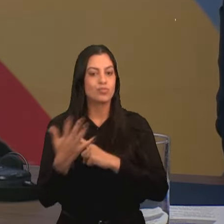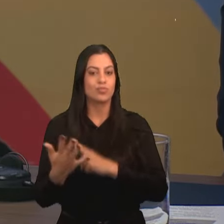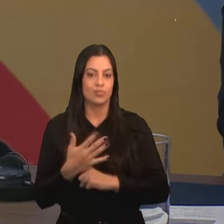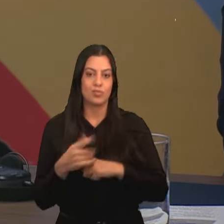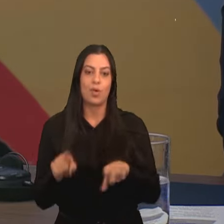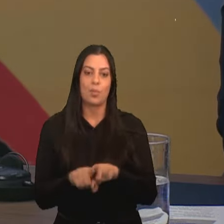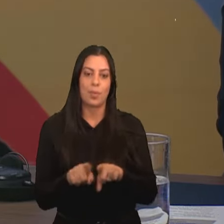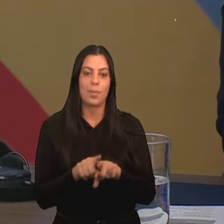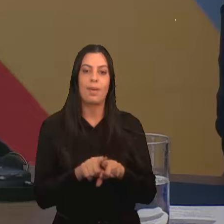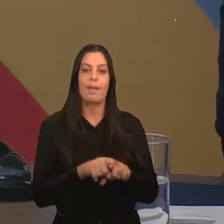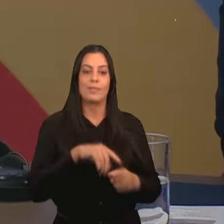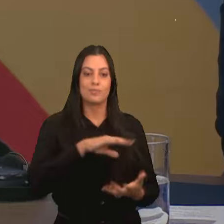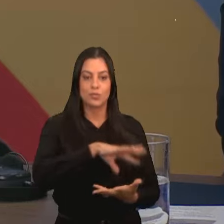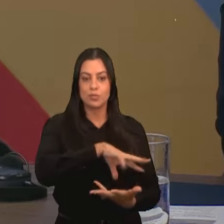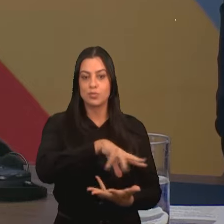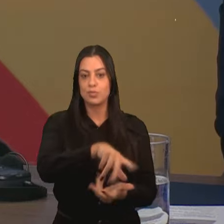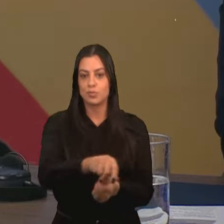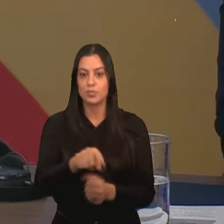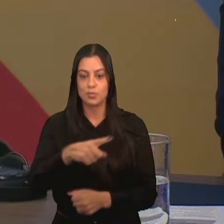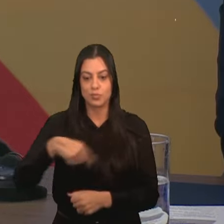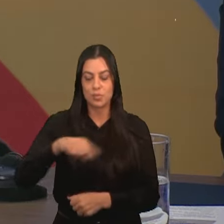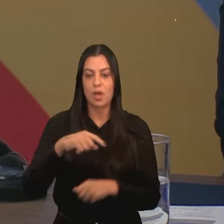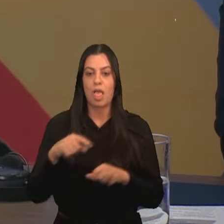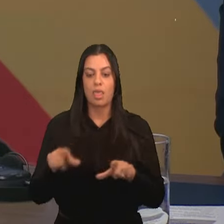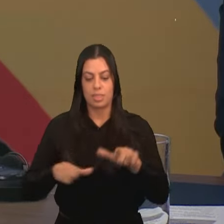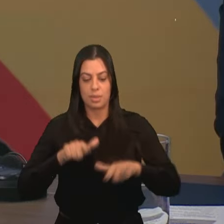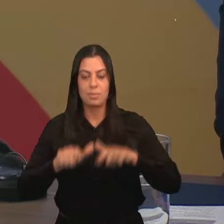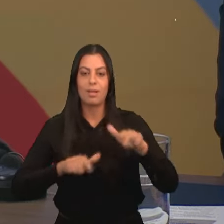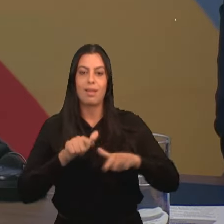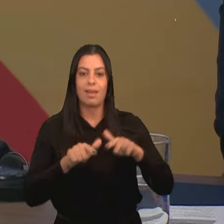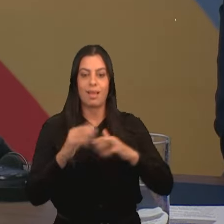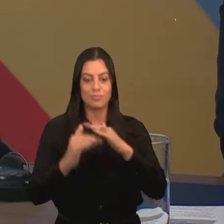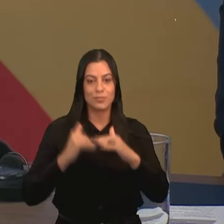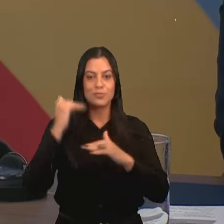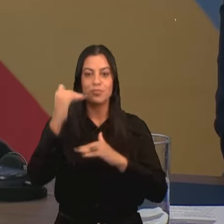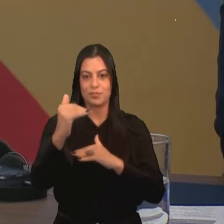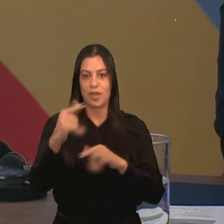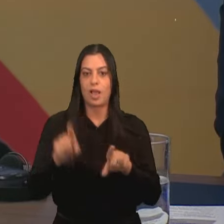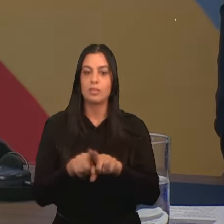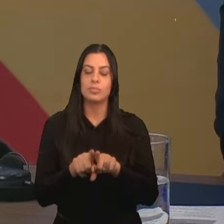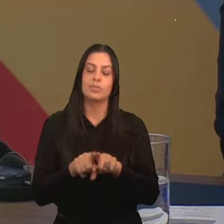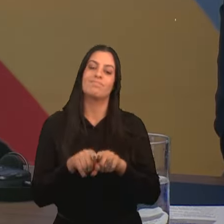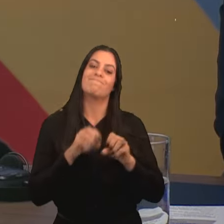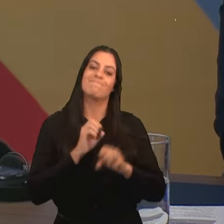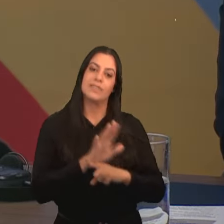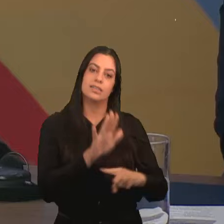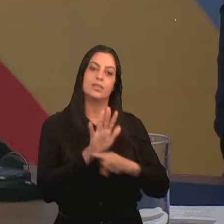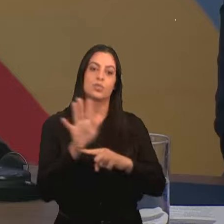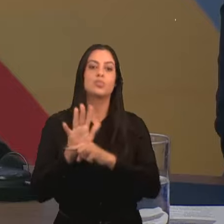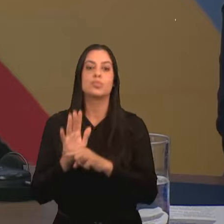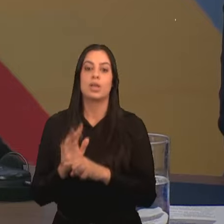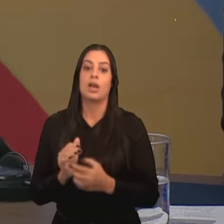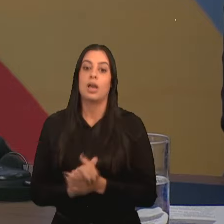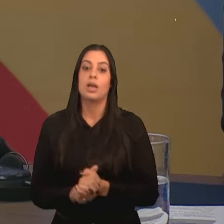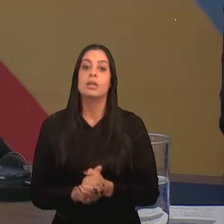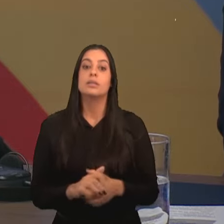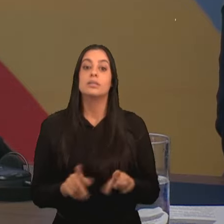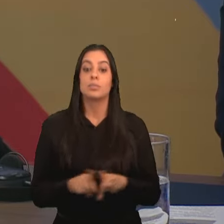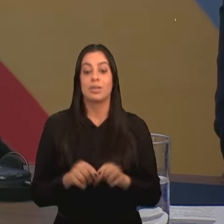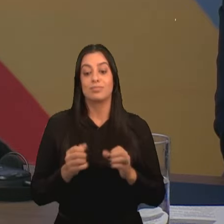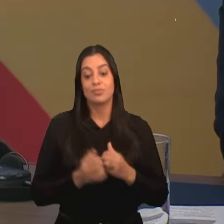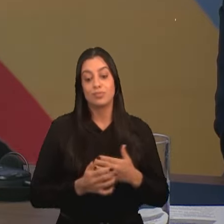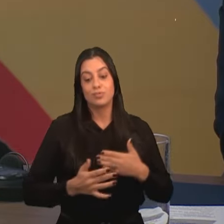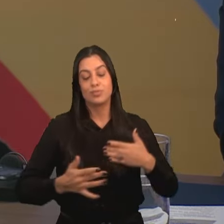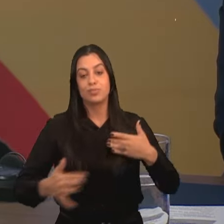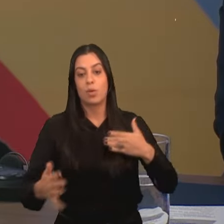plan nacional para que podamos desarrollar también soberanamente esos recursos. Y eso claramente va a ser